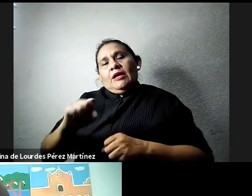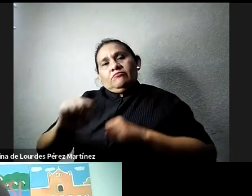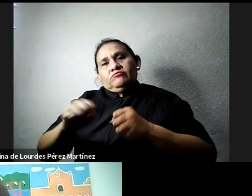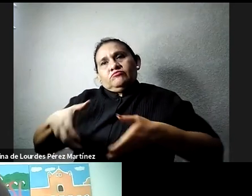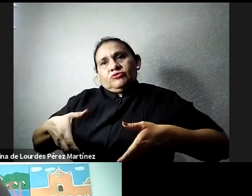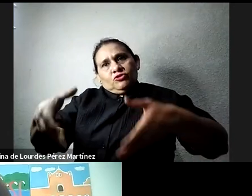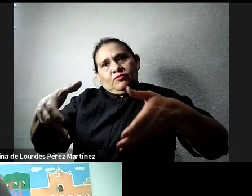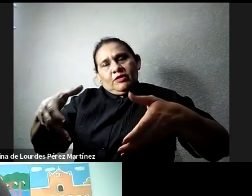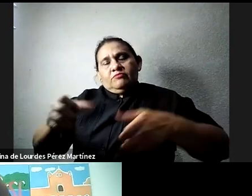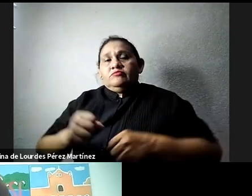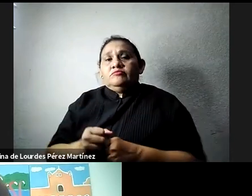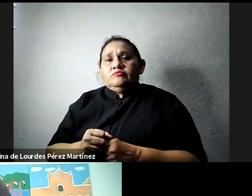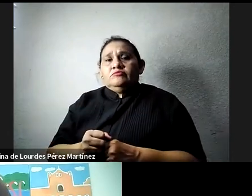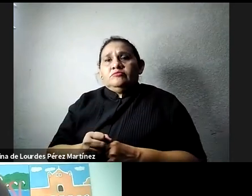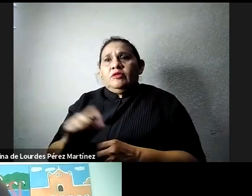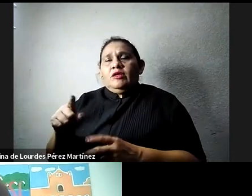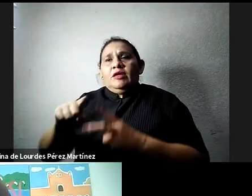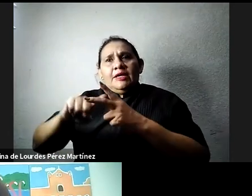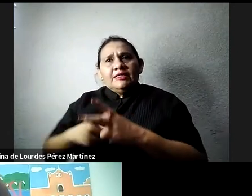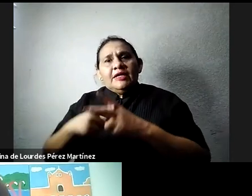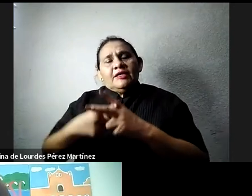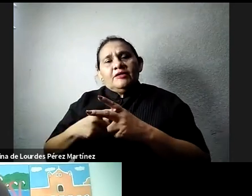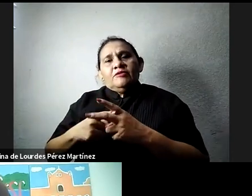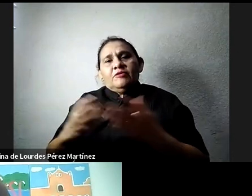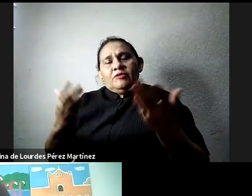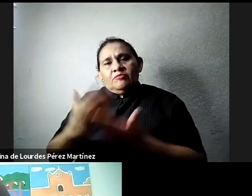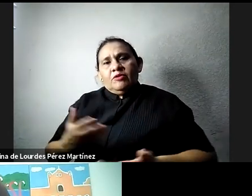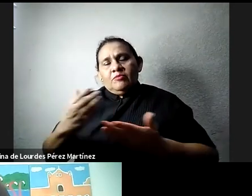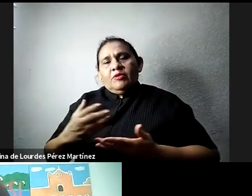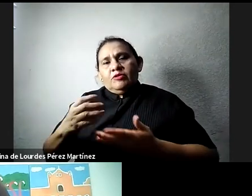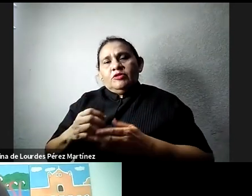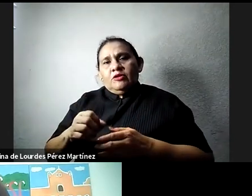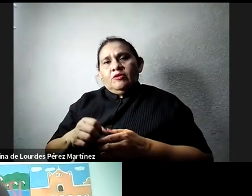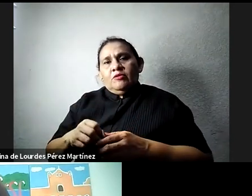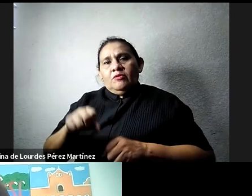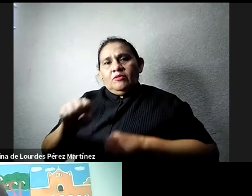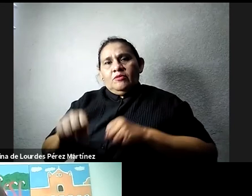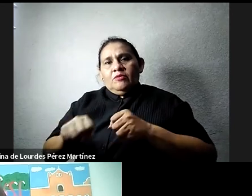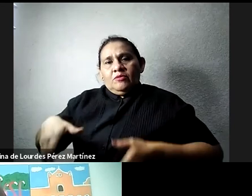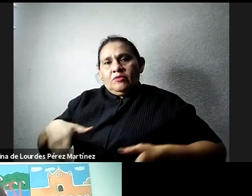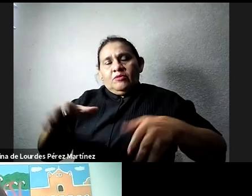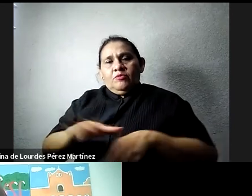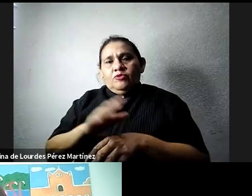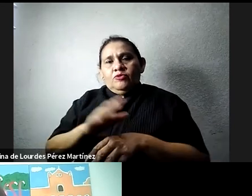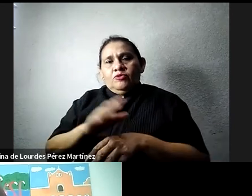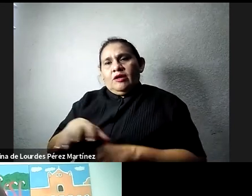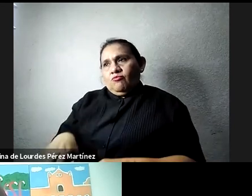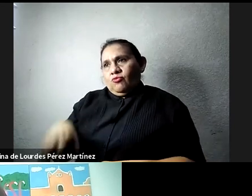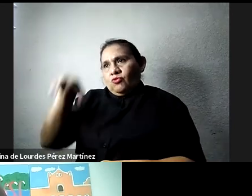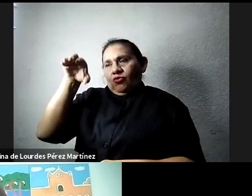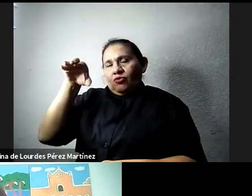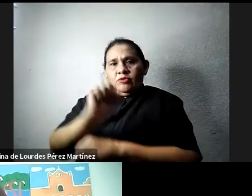eh, del inicio de la elaboración de la ciclovía, por eso tenía boyas y conos y el coche